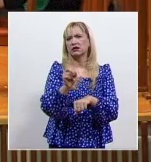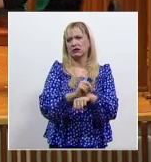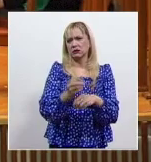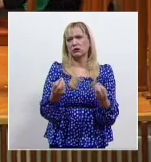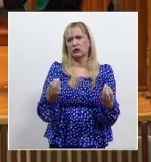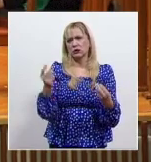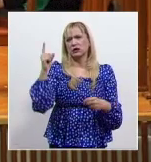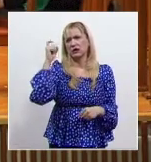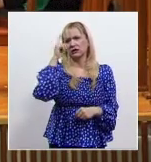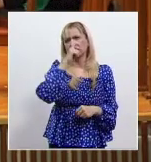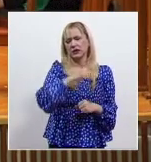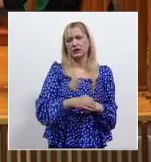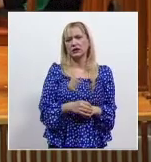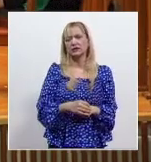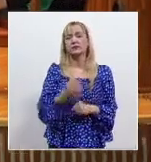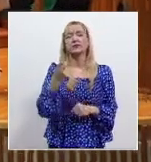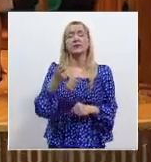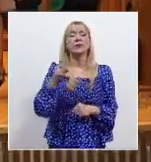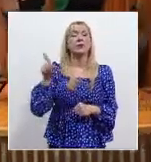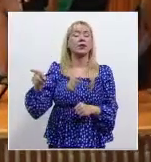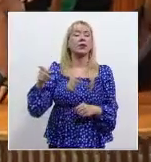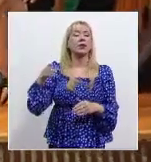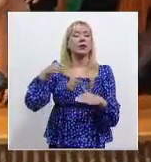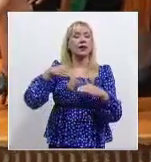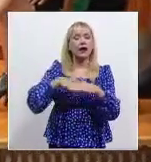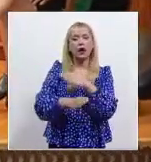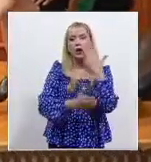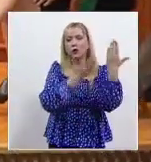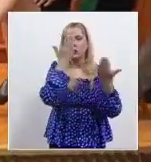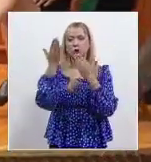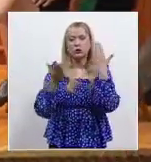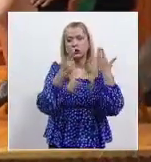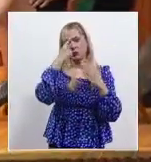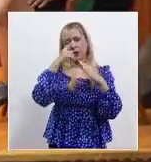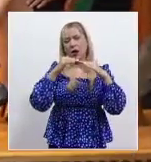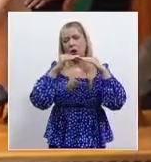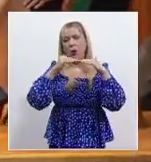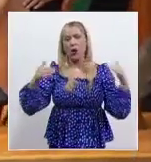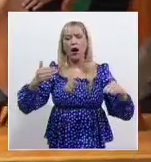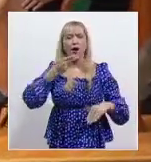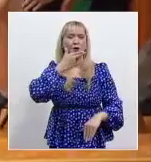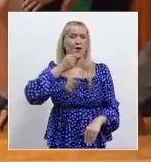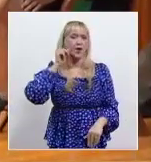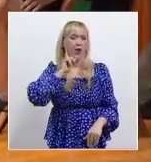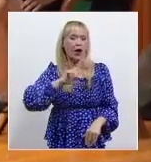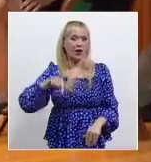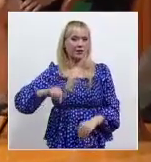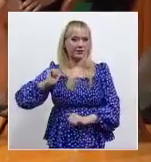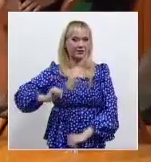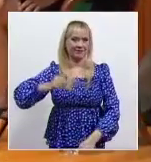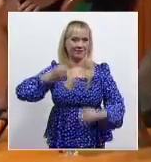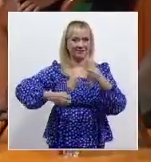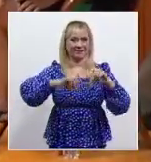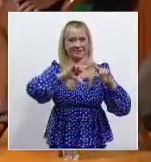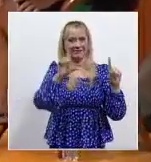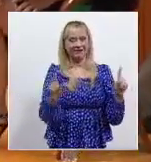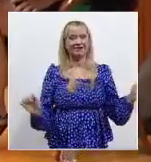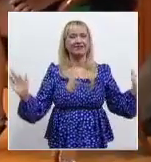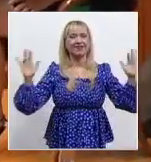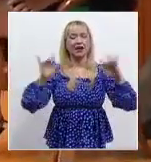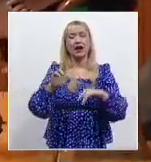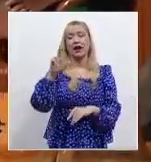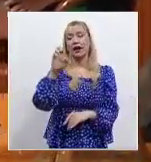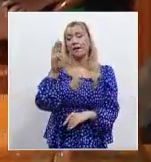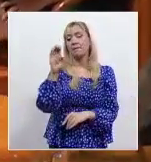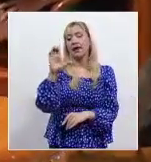evento, organizado por el Centro Interinstitucional para la Igualdad de Género del Poder Judicial de la Federación, Rebeca